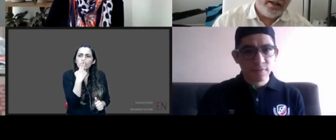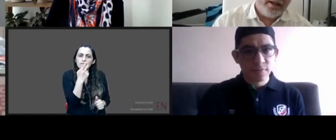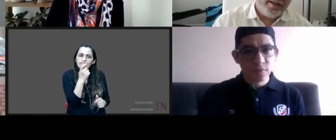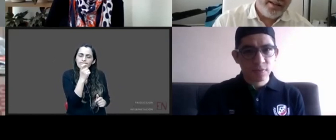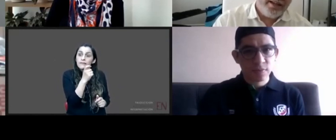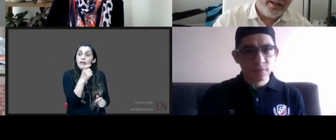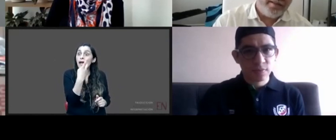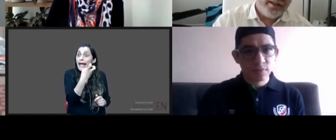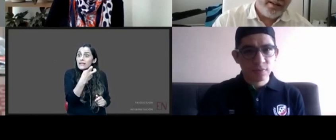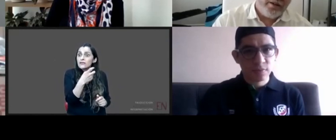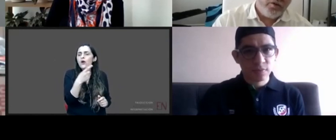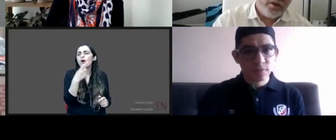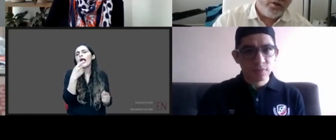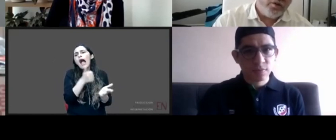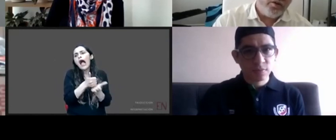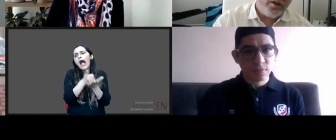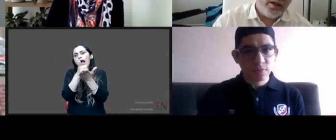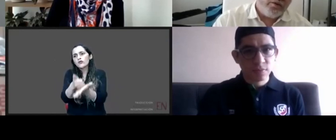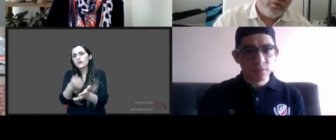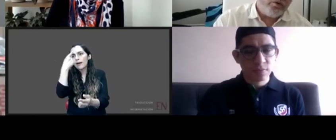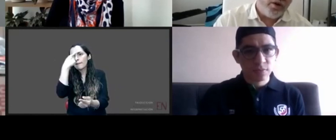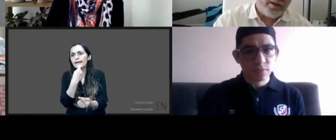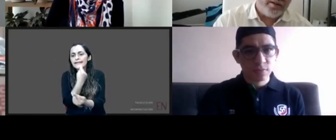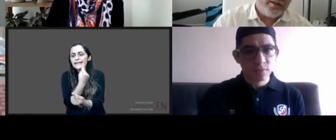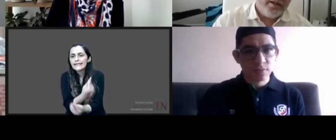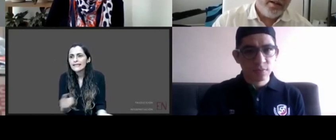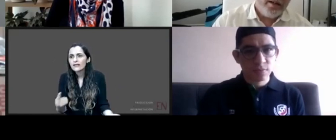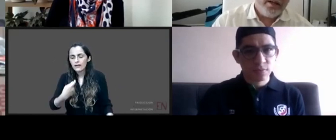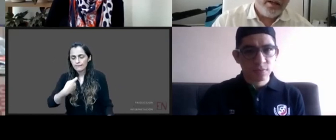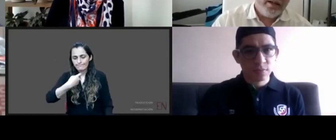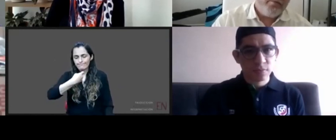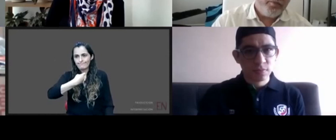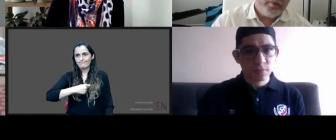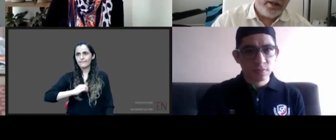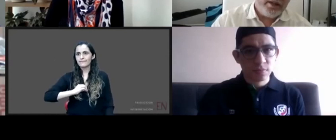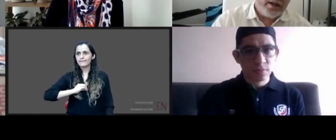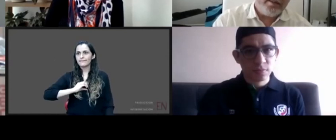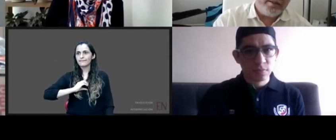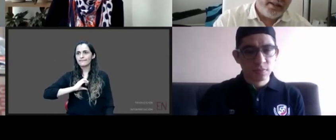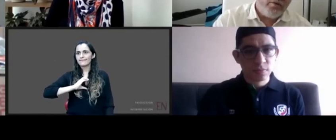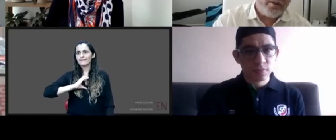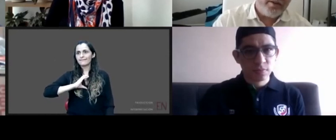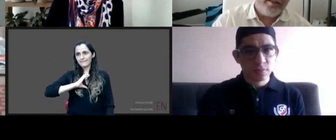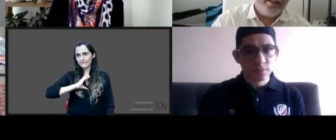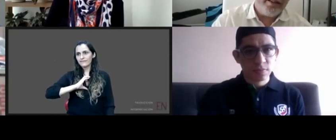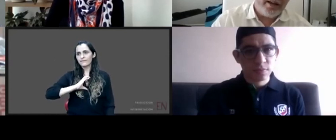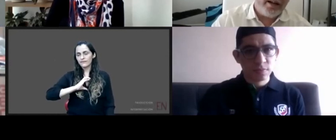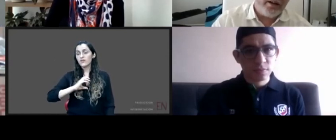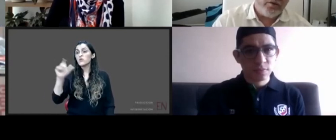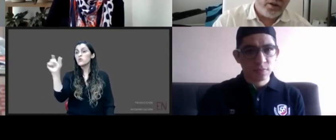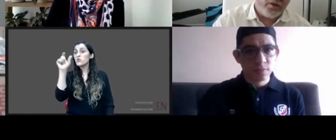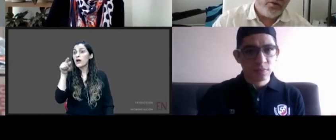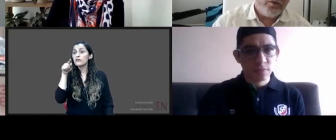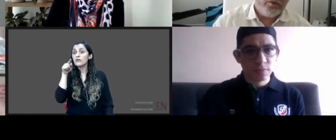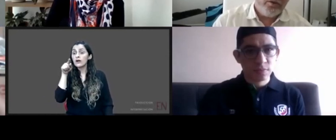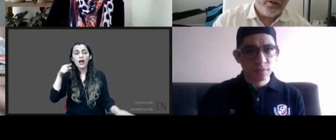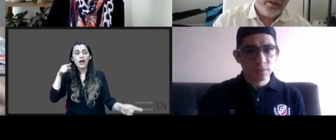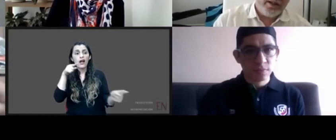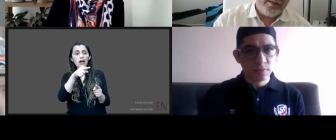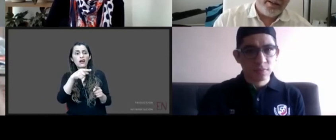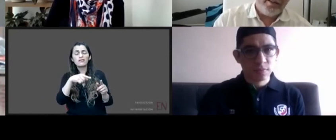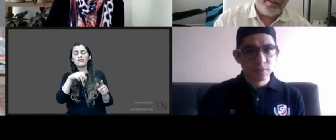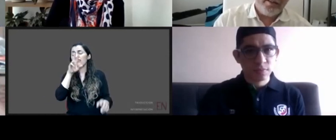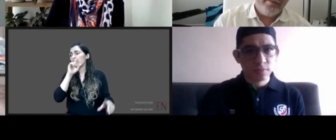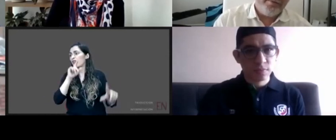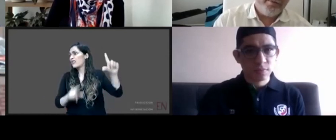de las niñas, los niños en sus hogares. Denigrar estas lenguas es denigrar a los niños y a